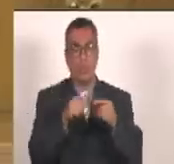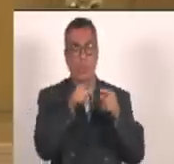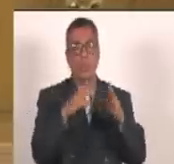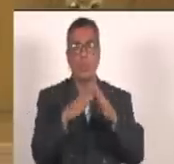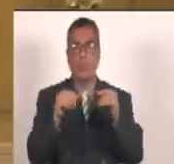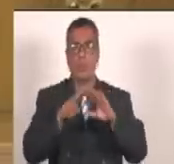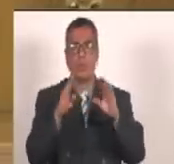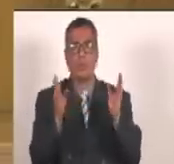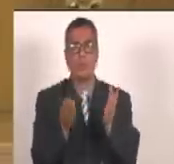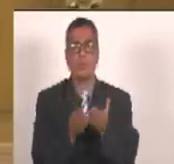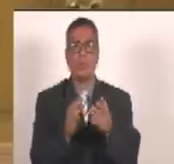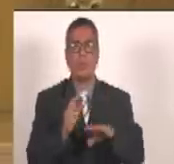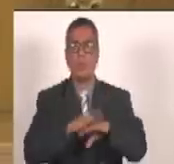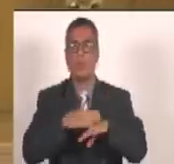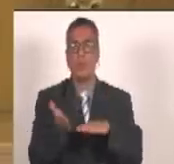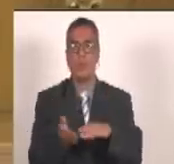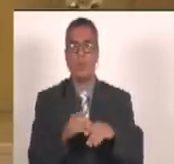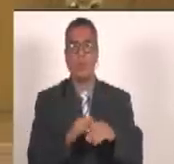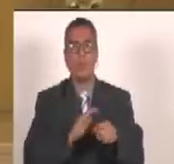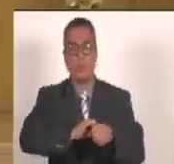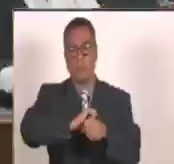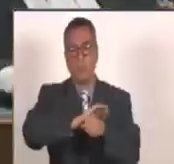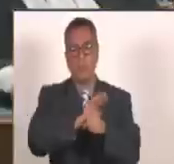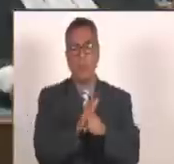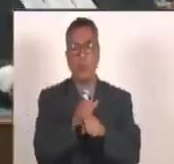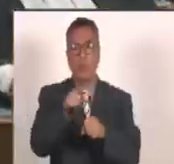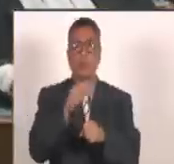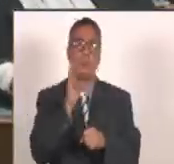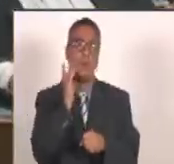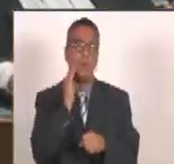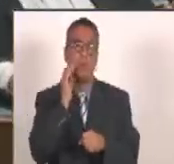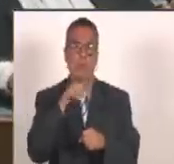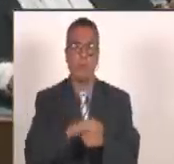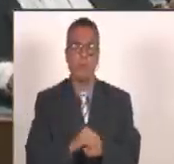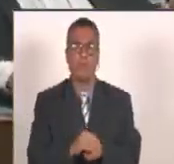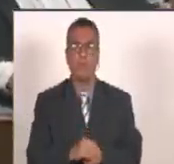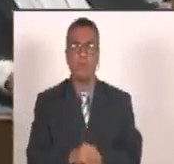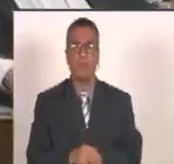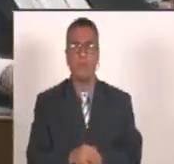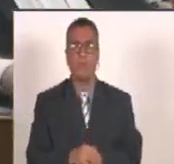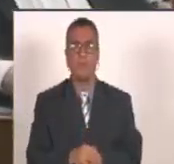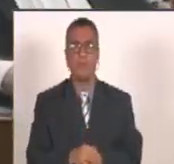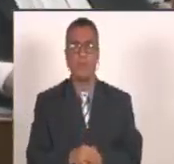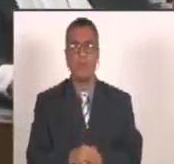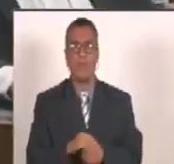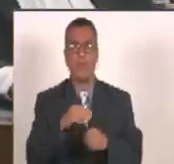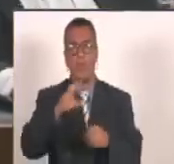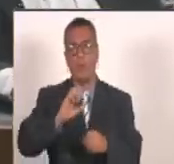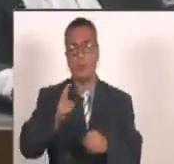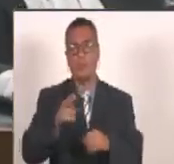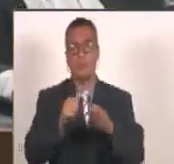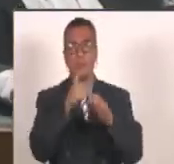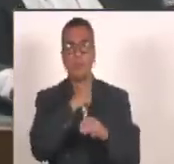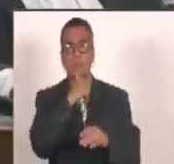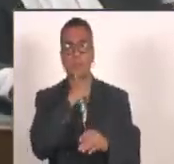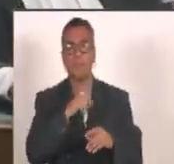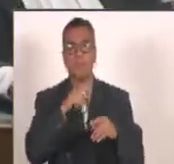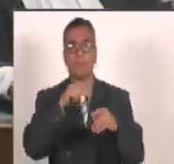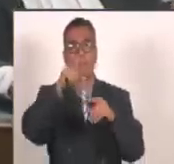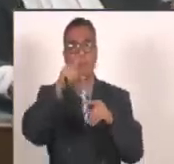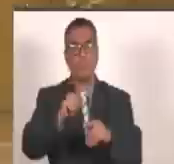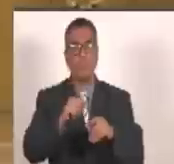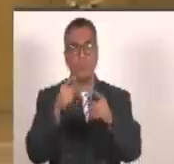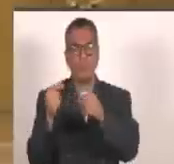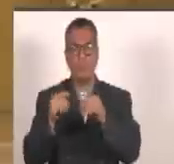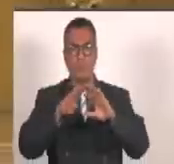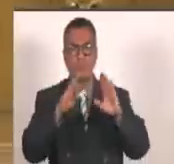que del mundo, porque en la pandemia del COVID-19, cuando Shanghái se paró, el Producto Interno Bruto